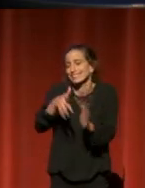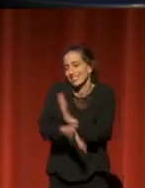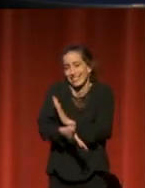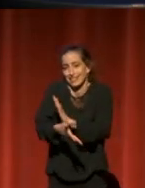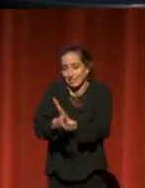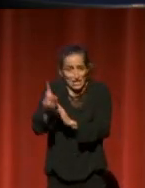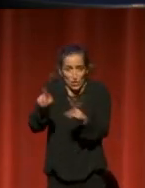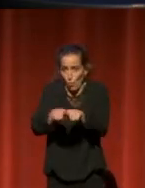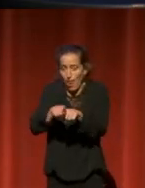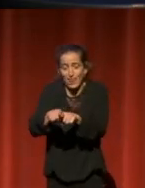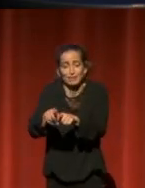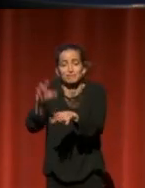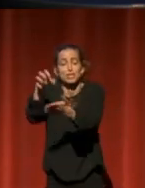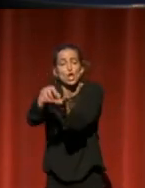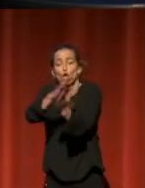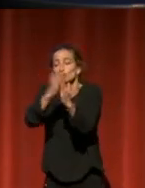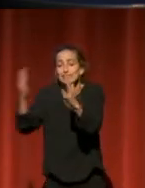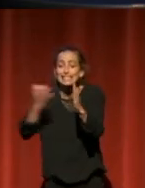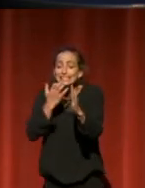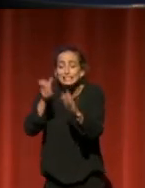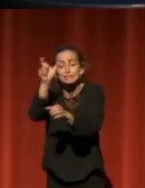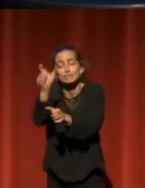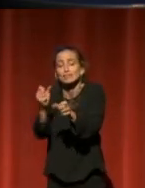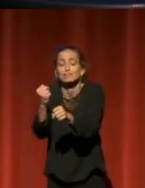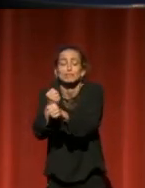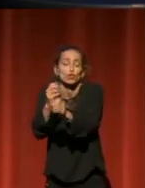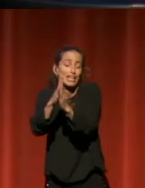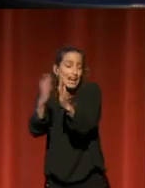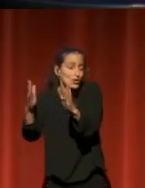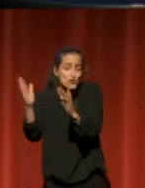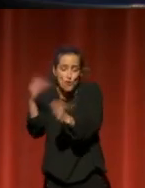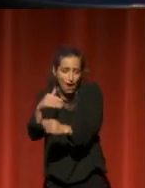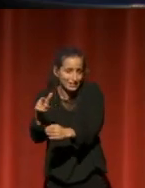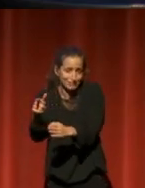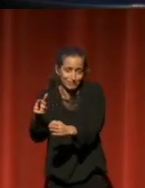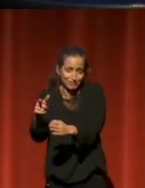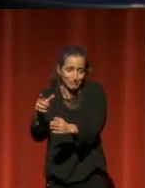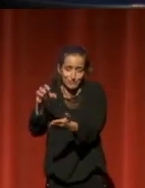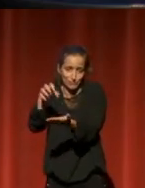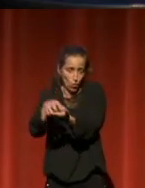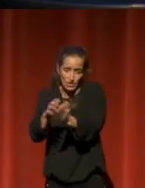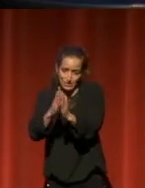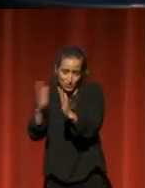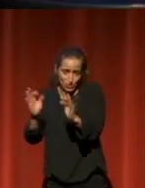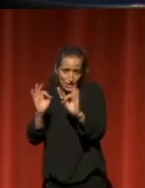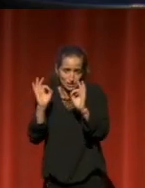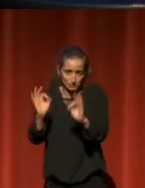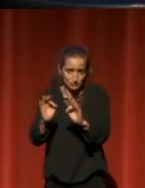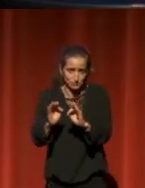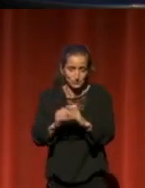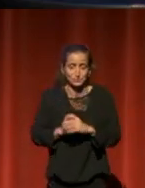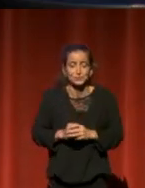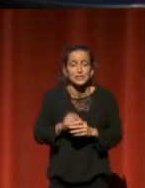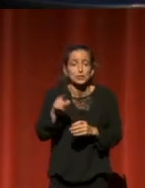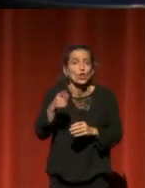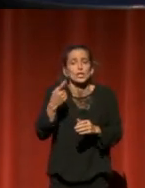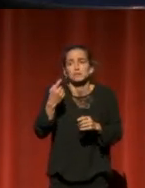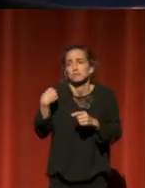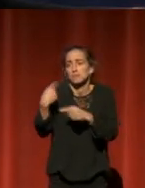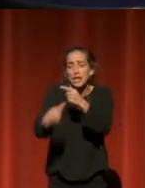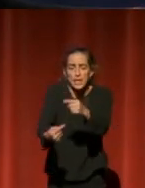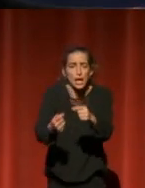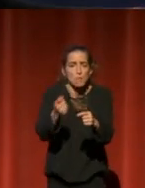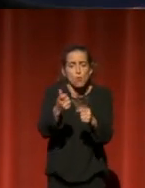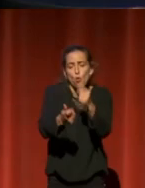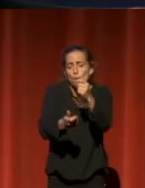los médicos se han adaptado a utilizar nuevas técnicas, inteligencia artificial, y en su día a día evolucionan en su profesión